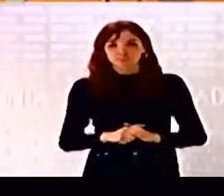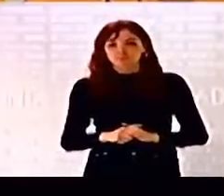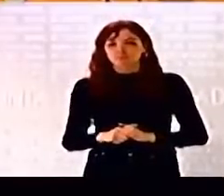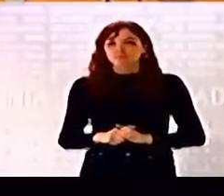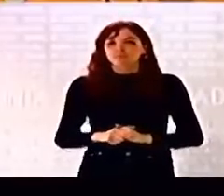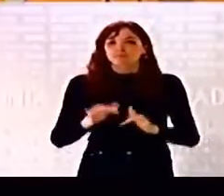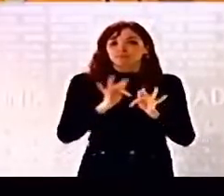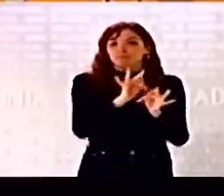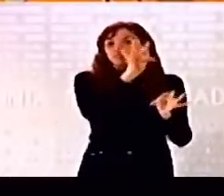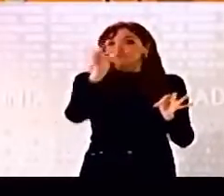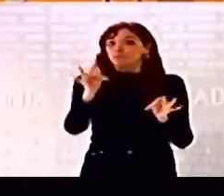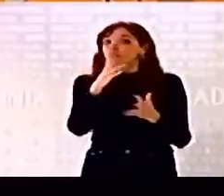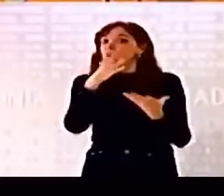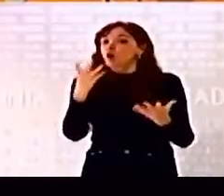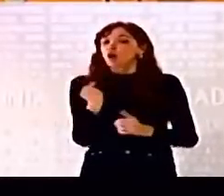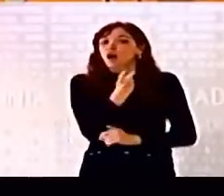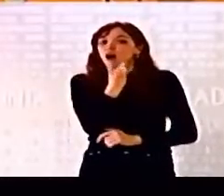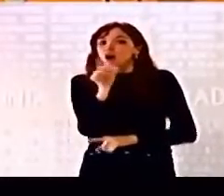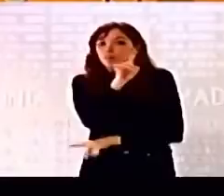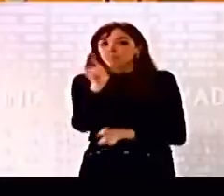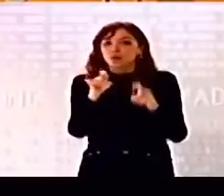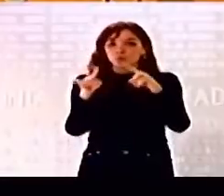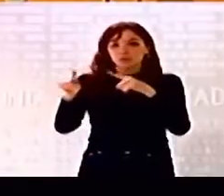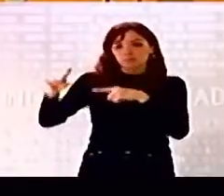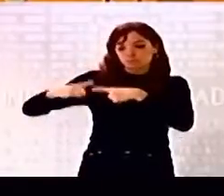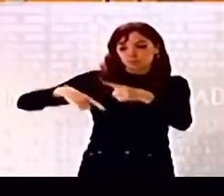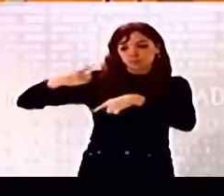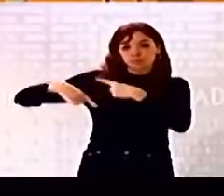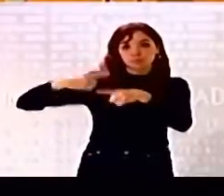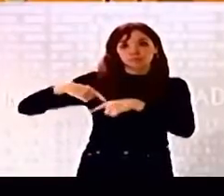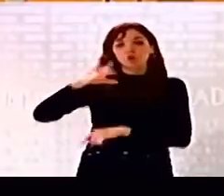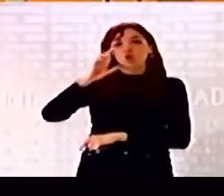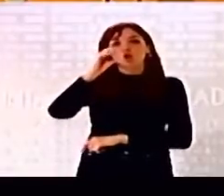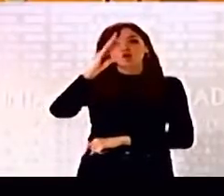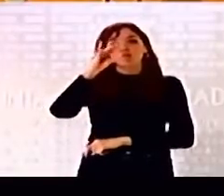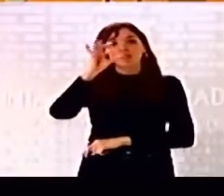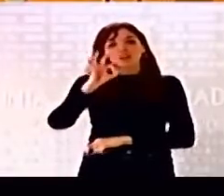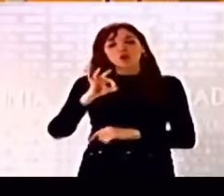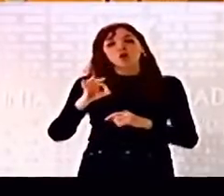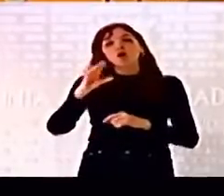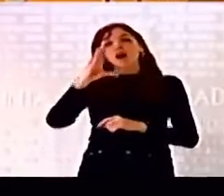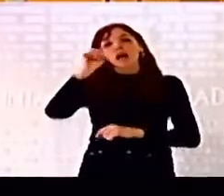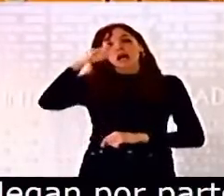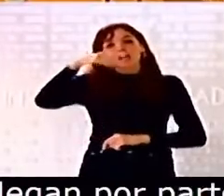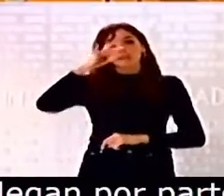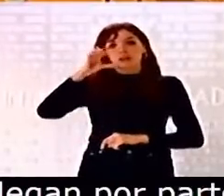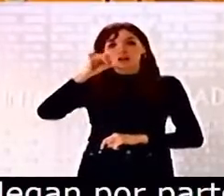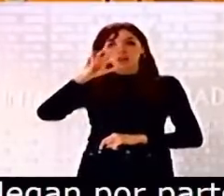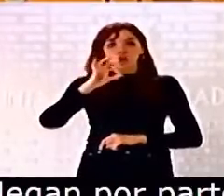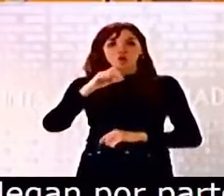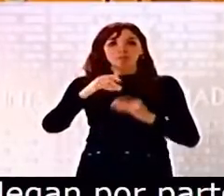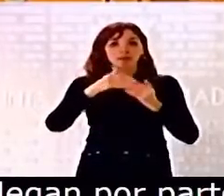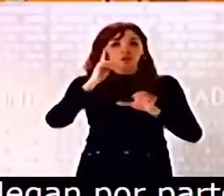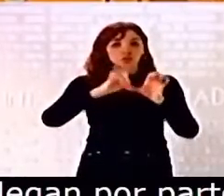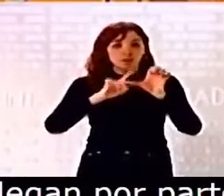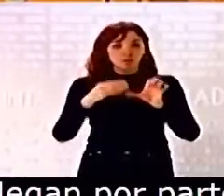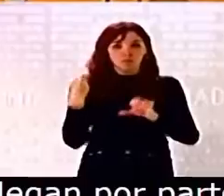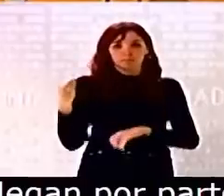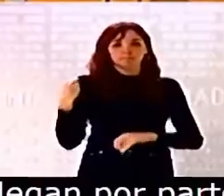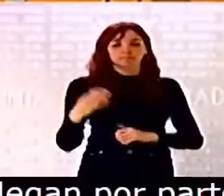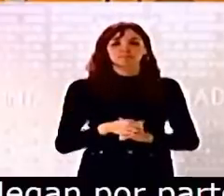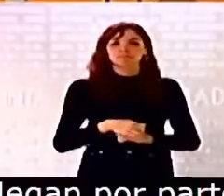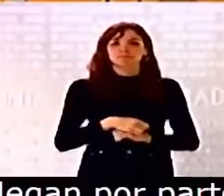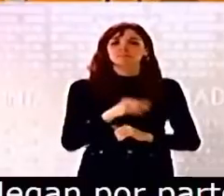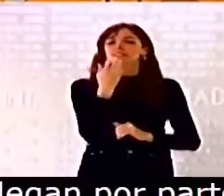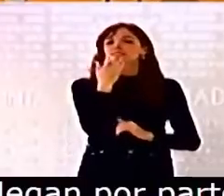Le paso ahora a decir algunas preguntas que nos llegan por parte de Rocío Cantero, del periódico Extremadura, que nos dice que si las medidas suponen